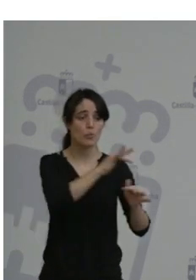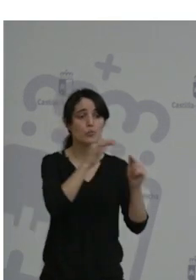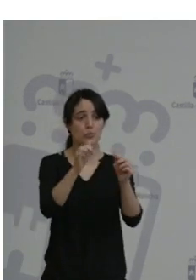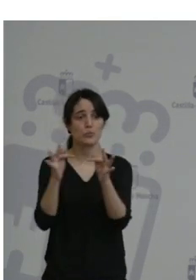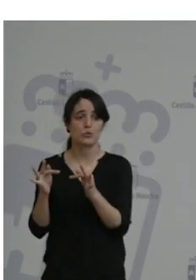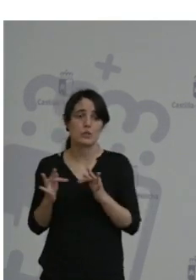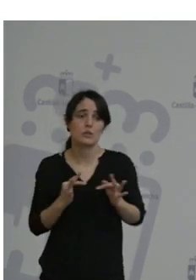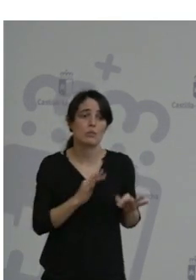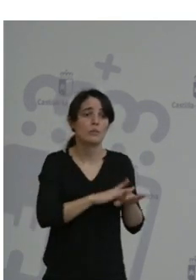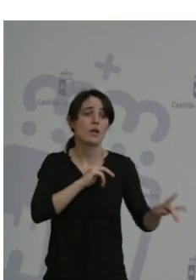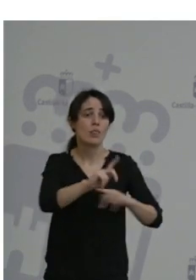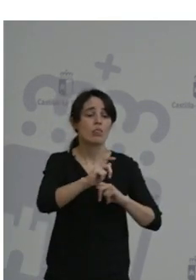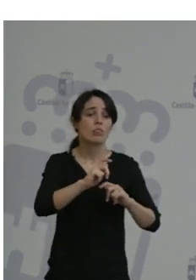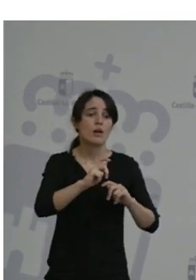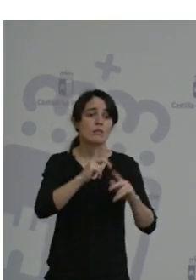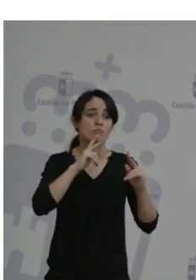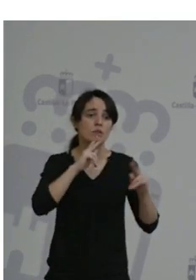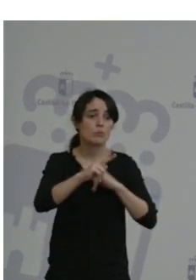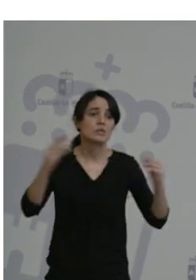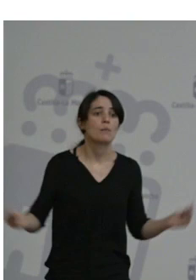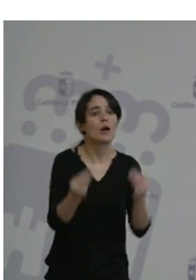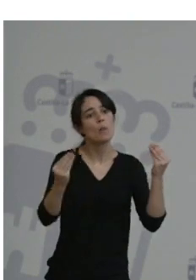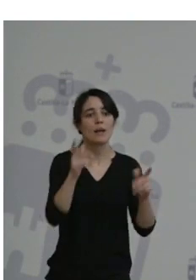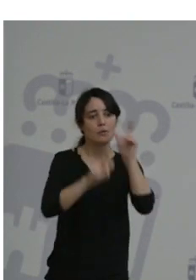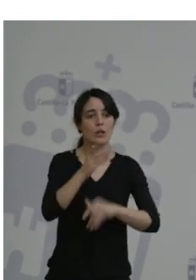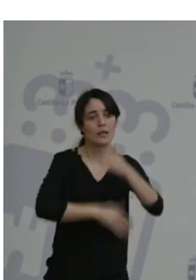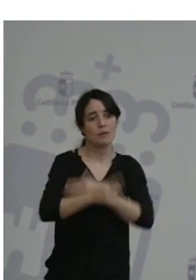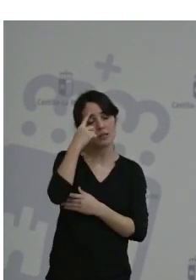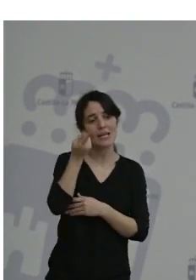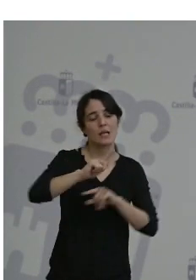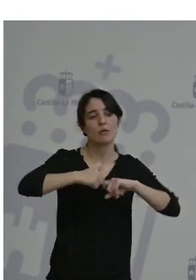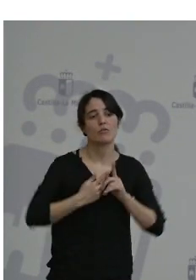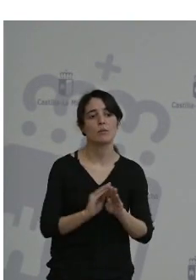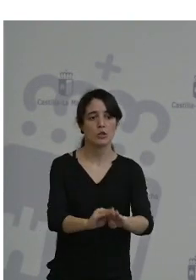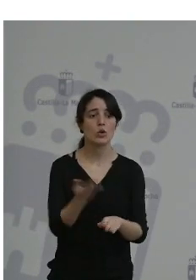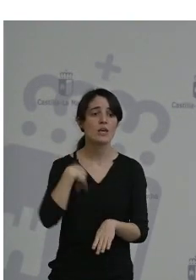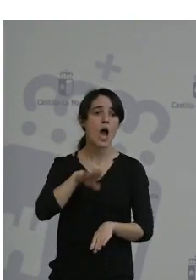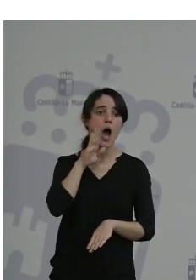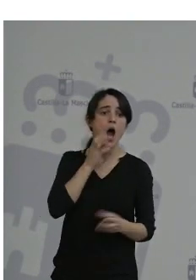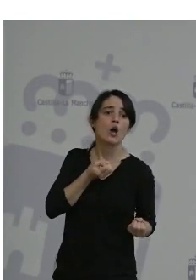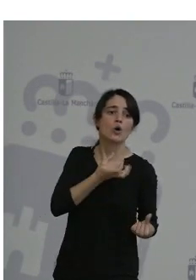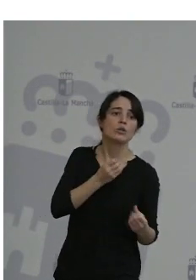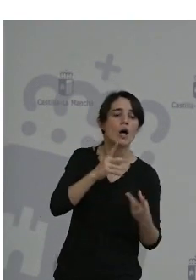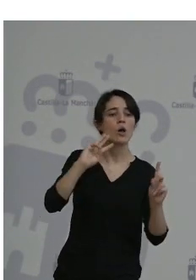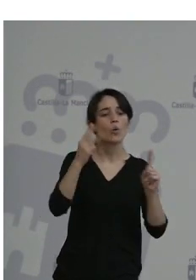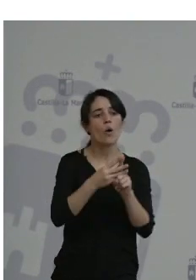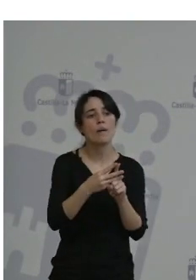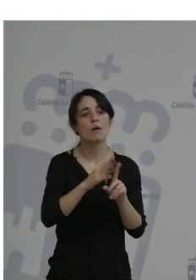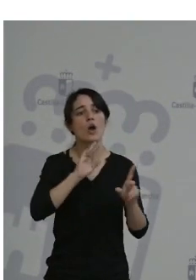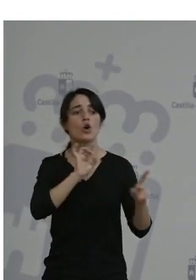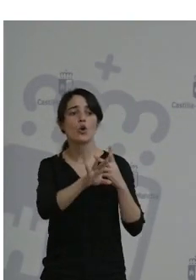personas con discapacidad intelectual y a sus familias. Hemos comentado ya webs, correos electrónicos, teléfonos de